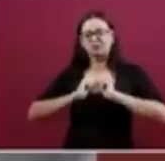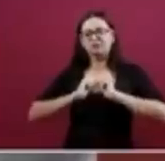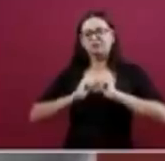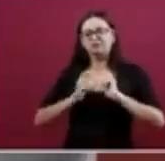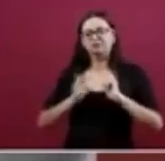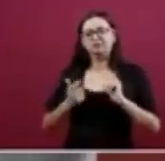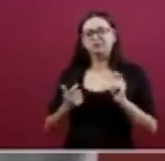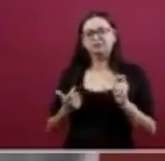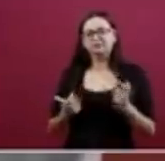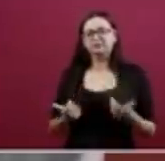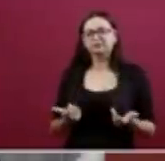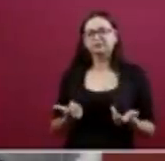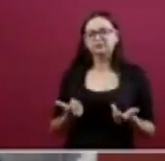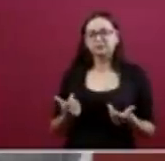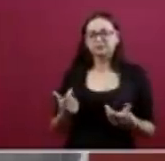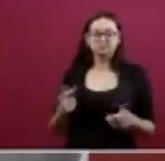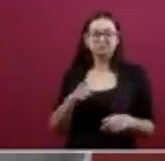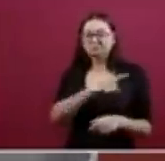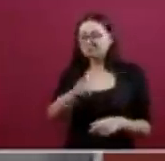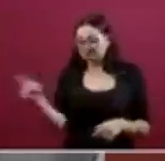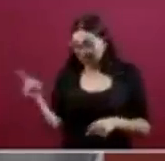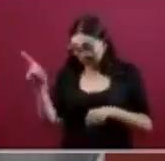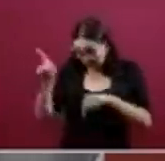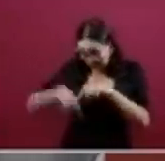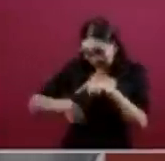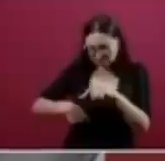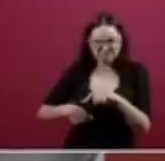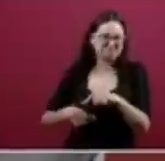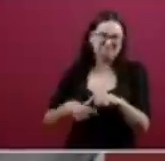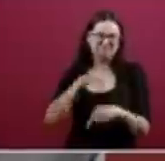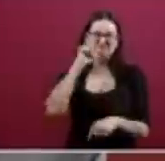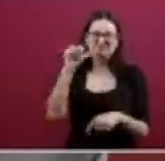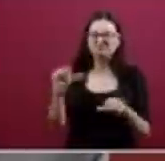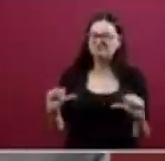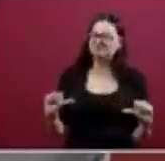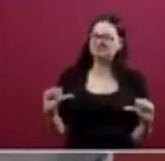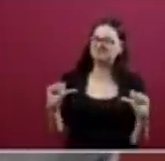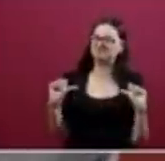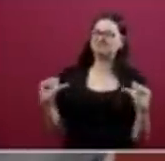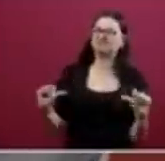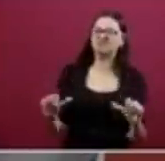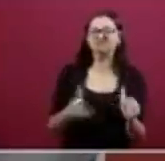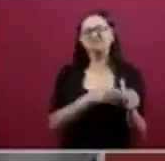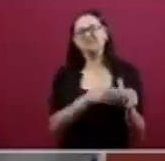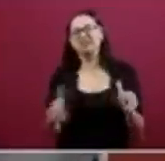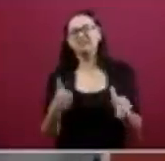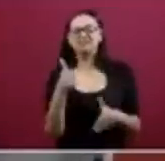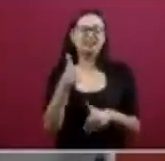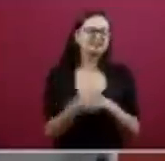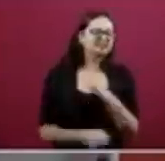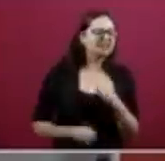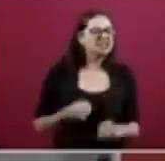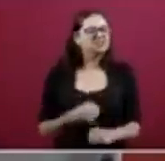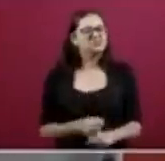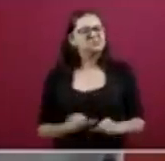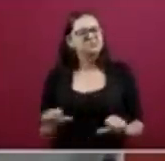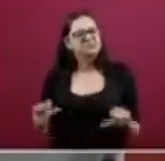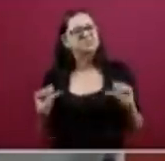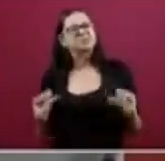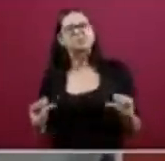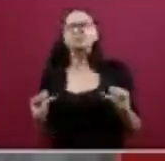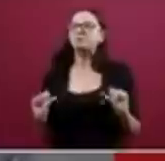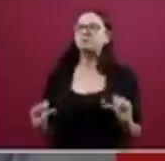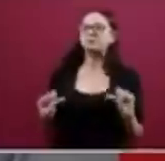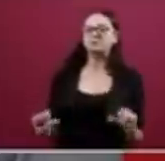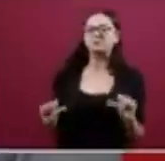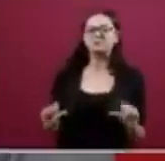somos intocables y que nos eligieron por 6 años y que aunque